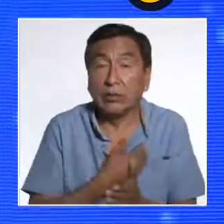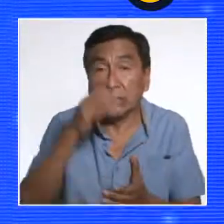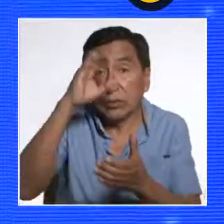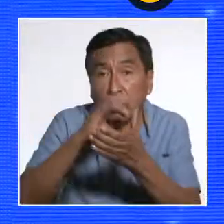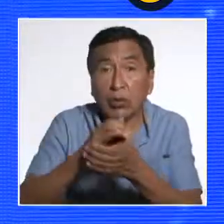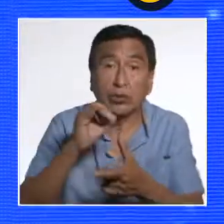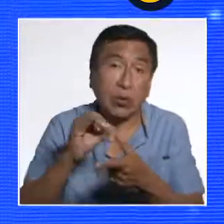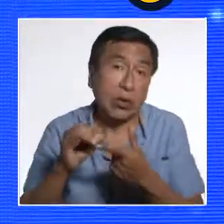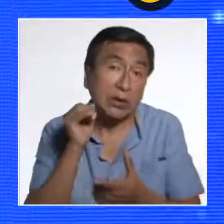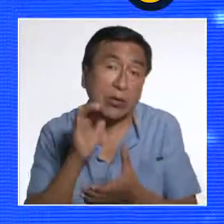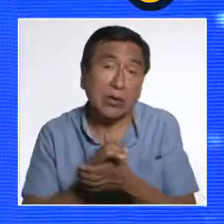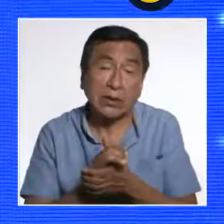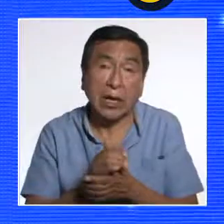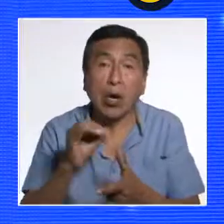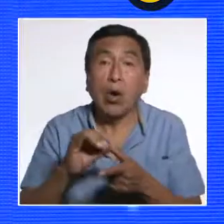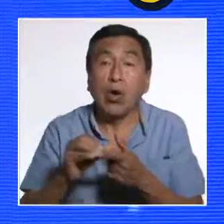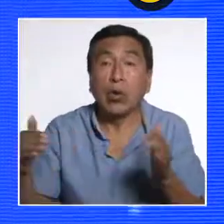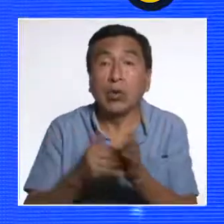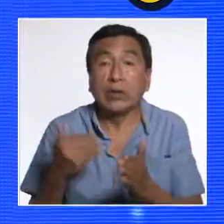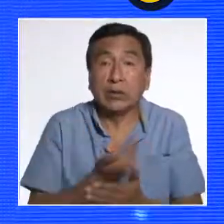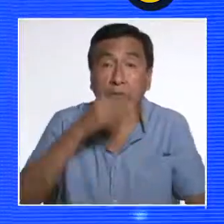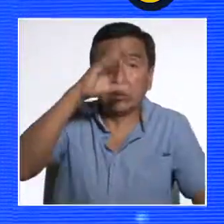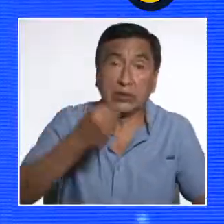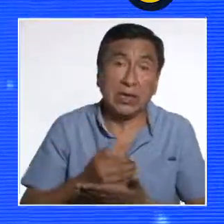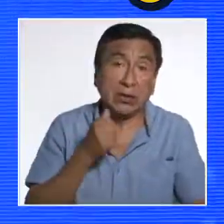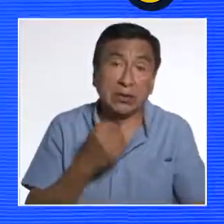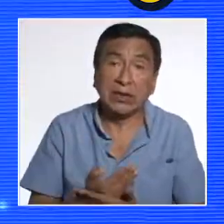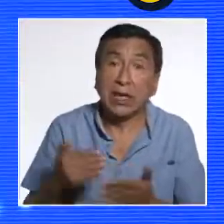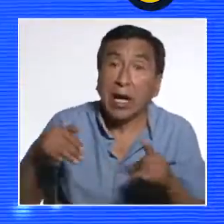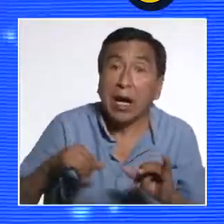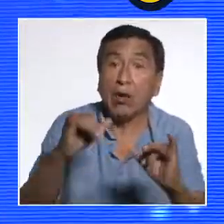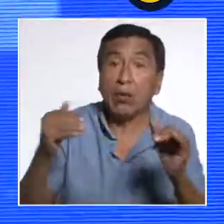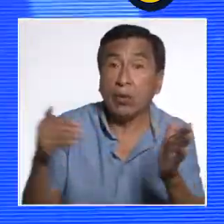cónyuge, contra nuestros hijos, aún contra los pastores.